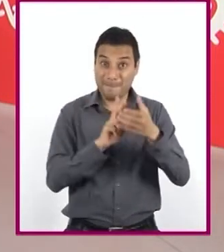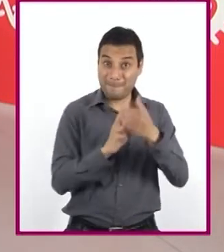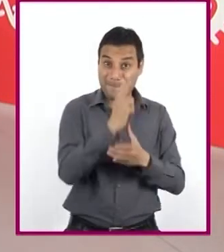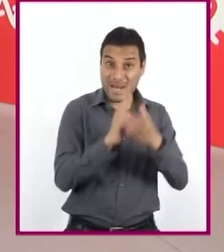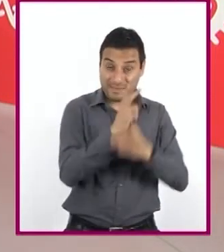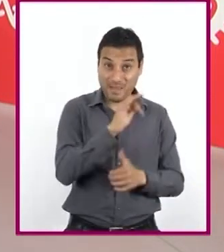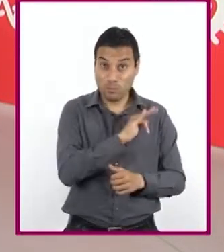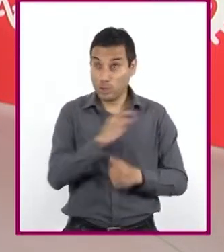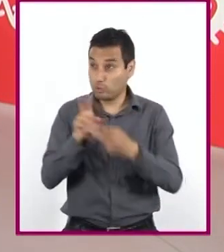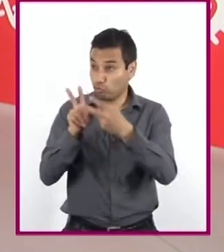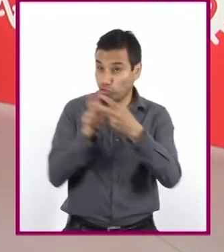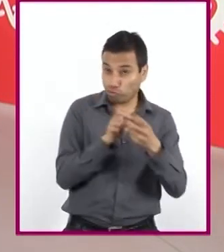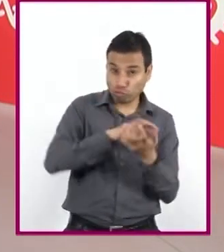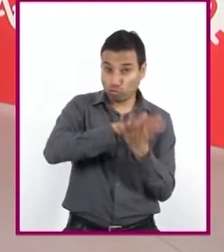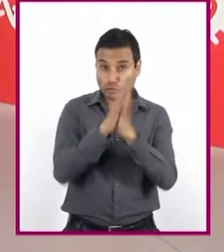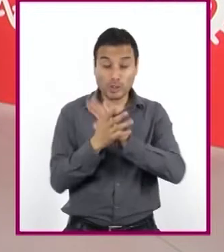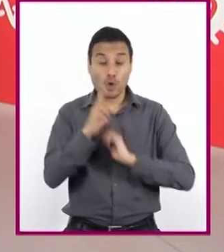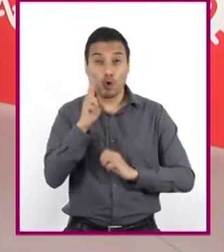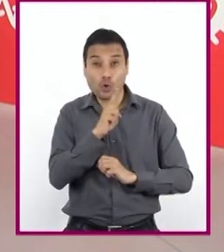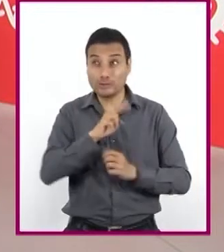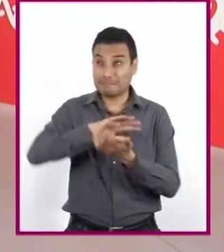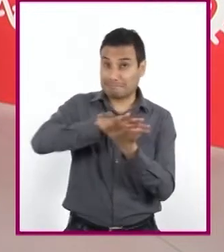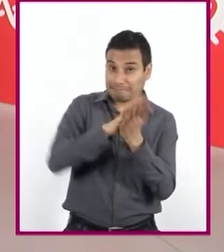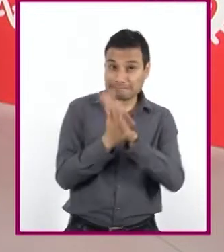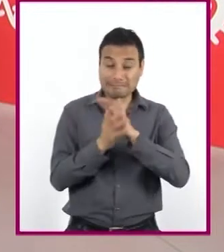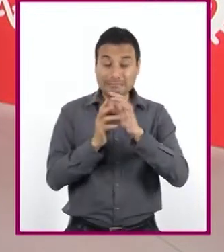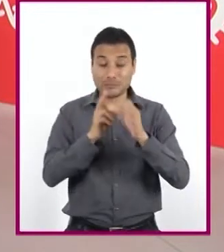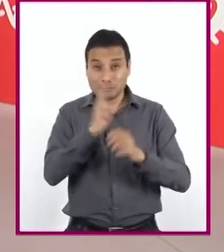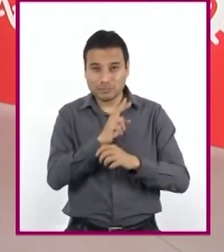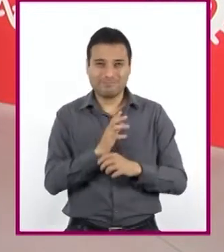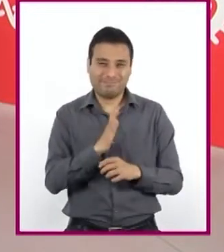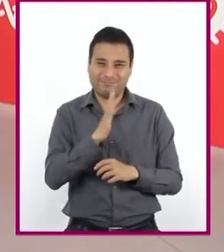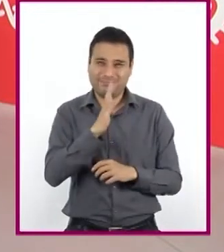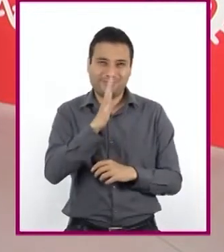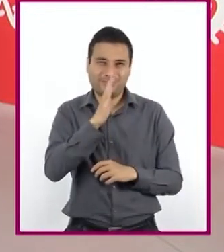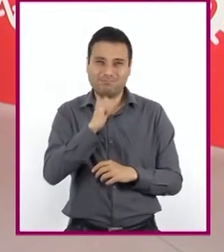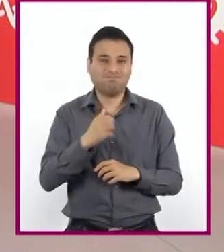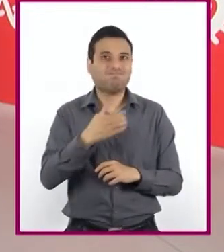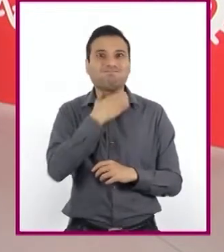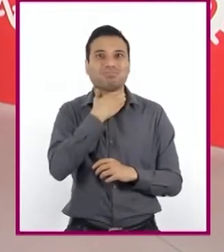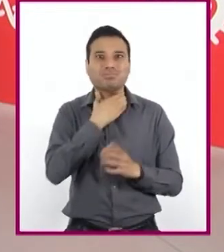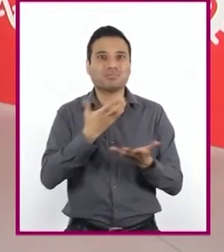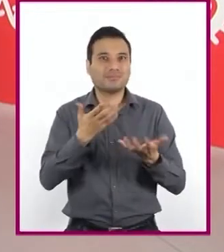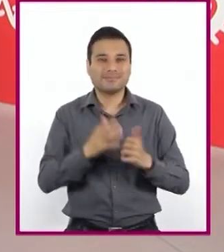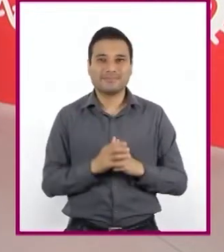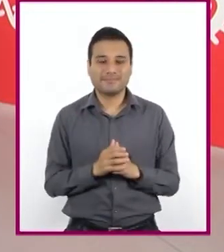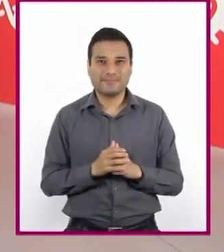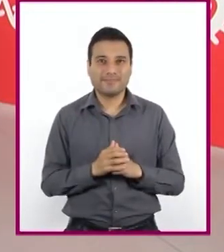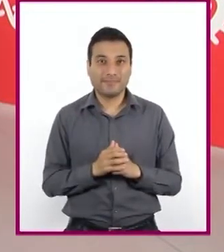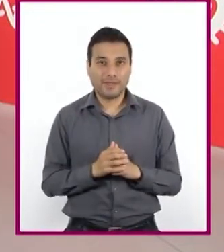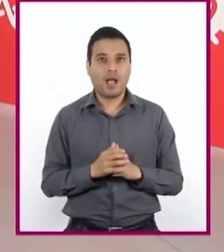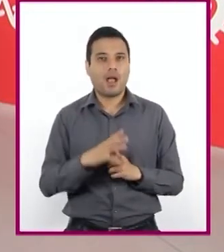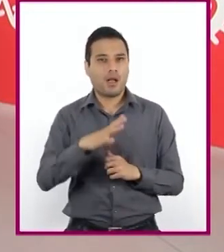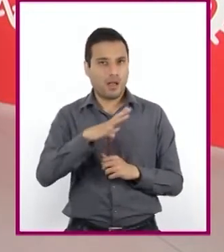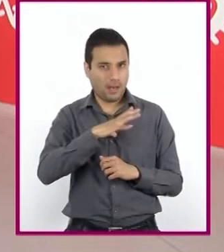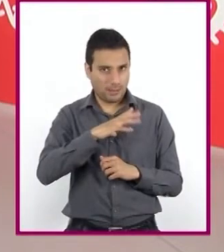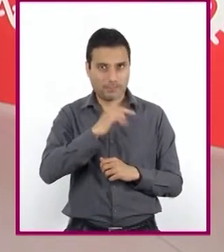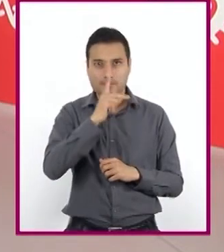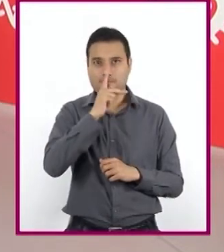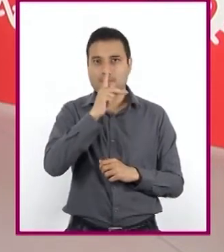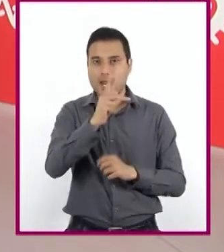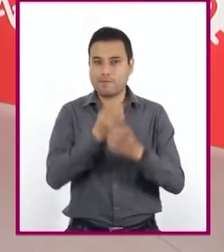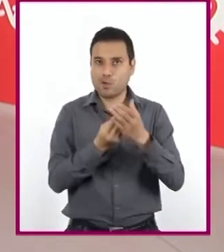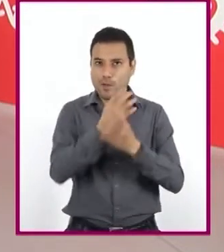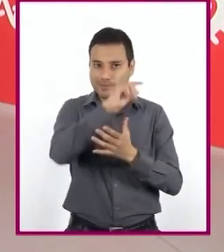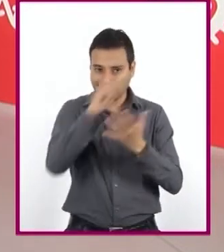mundo pueden transformar en oxígeno. Vaya, hay varios conceptos para agregar a nuestro